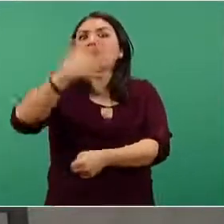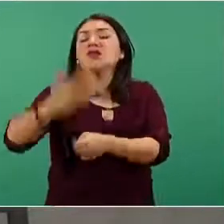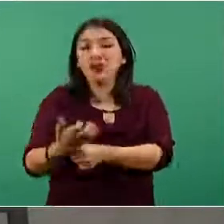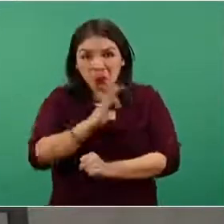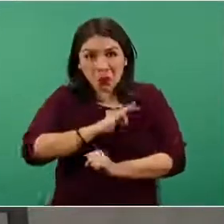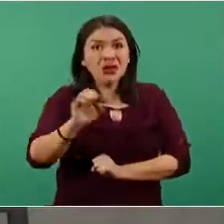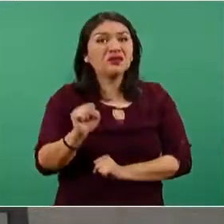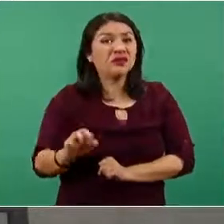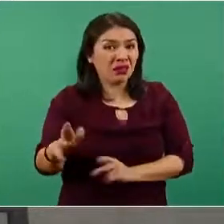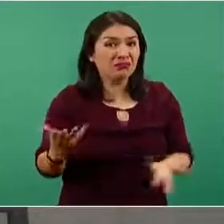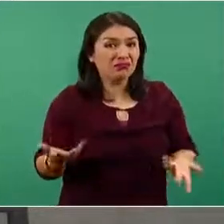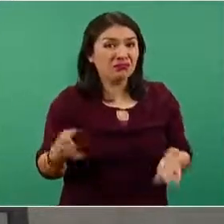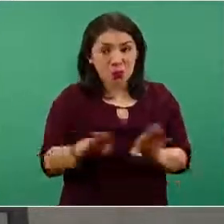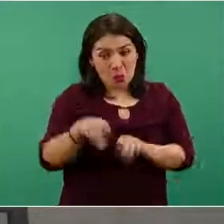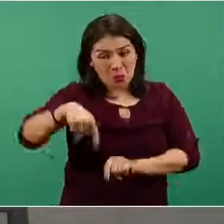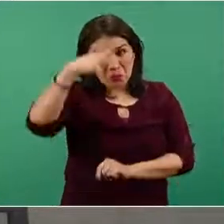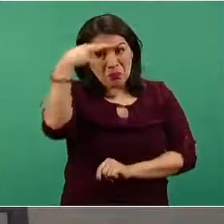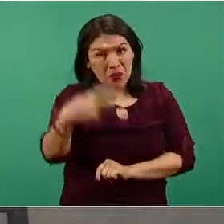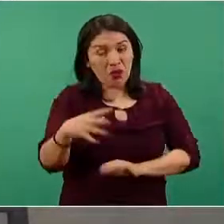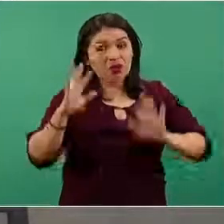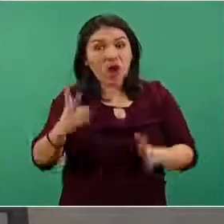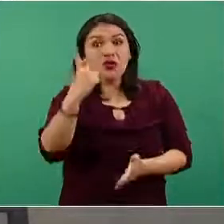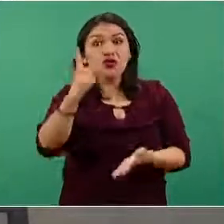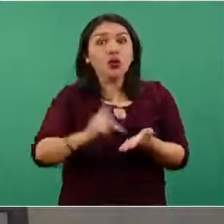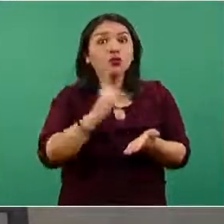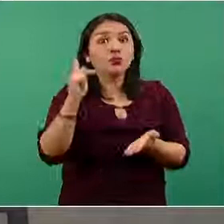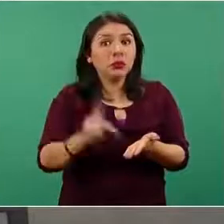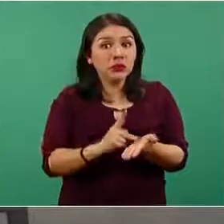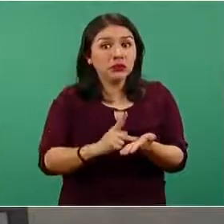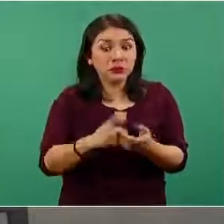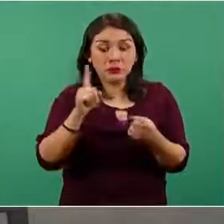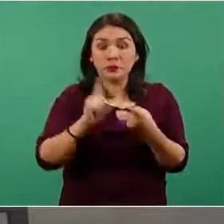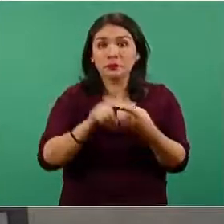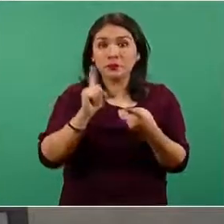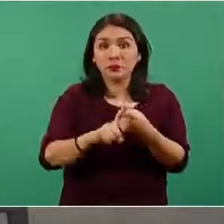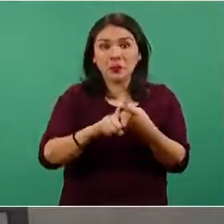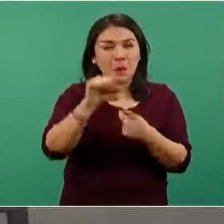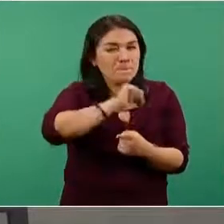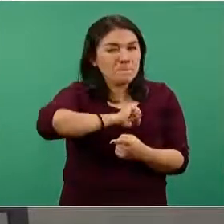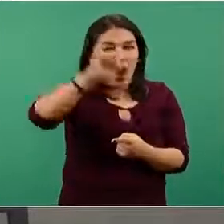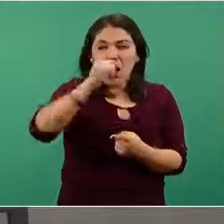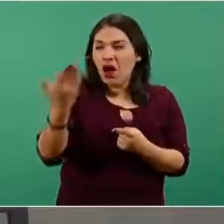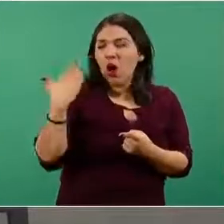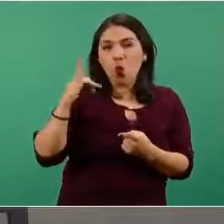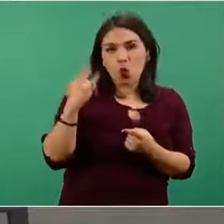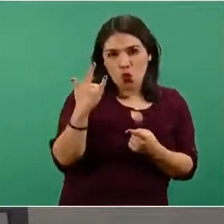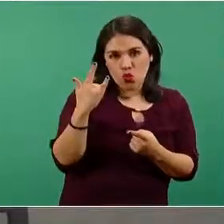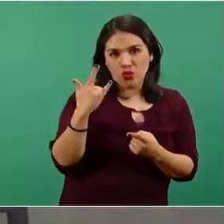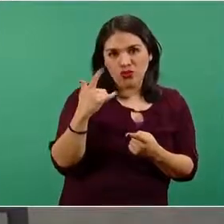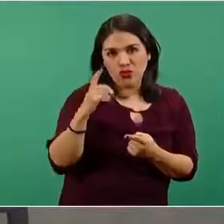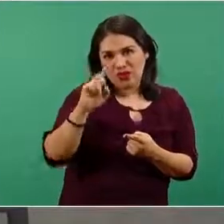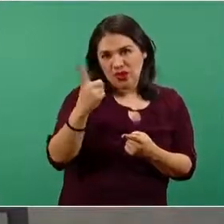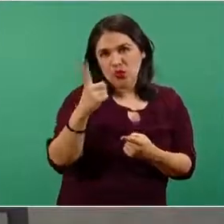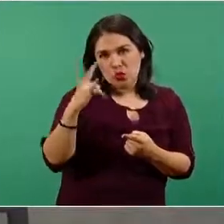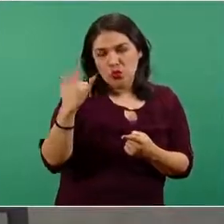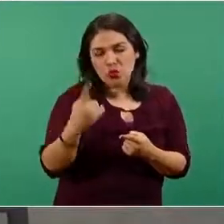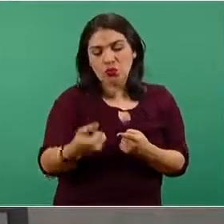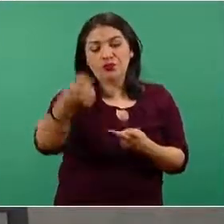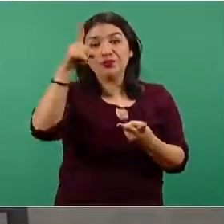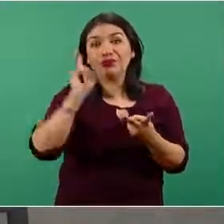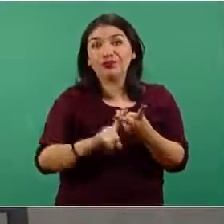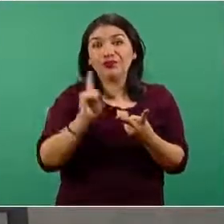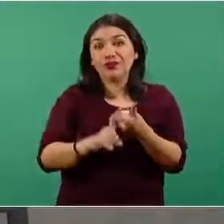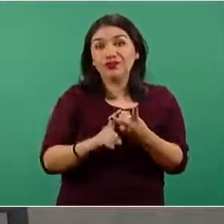ola. En el caso mexicano hemos tenido 2 olas, la que llegó a su máximo en julio, el 31 de julio, y después